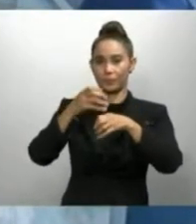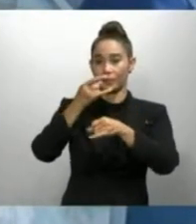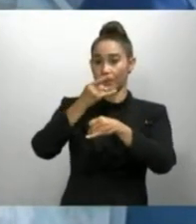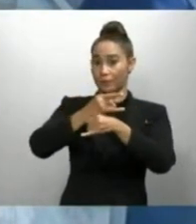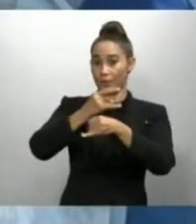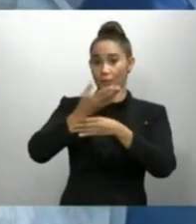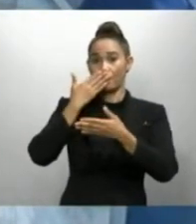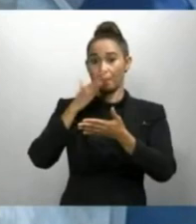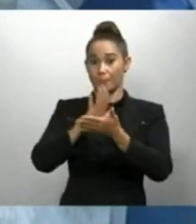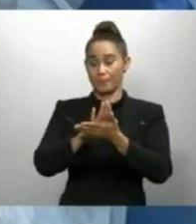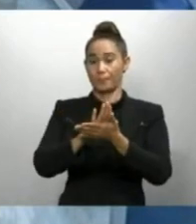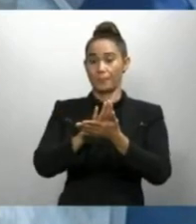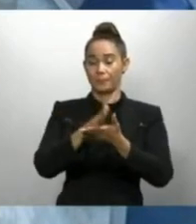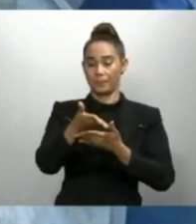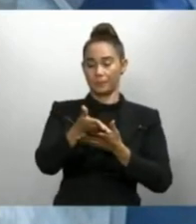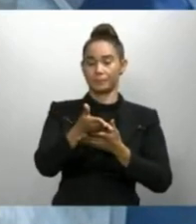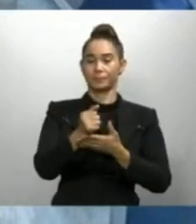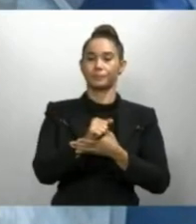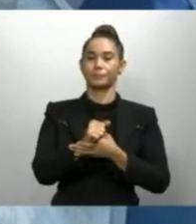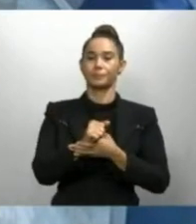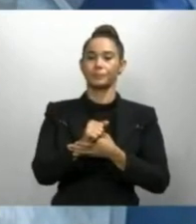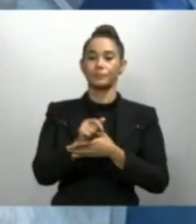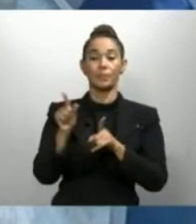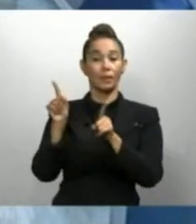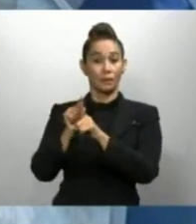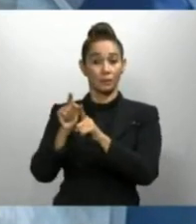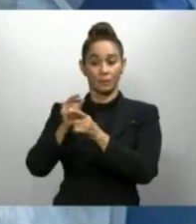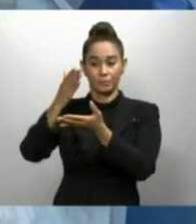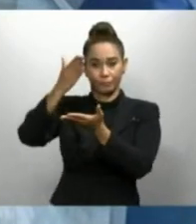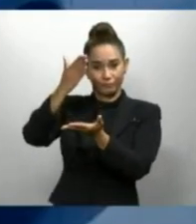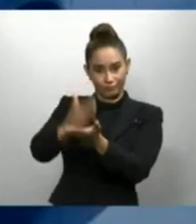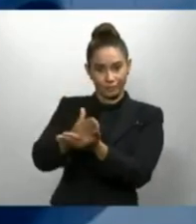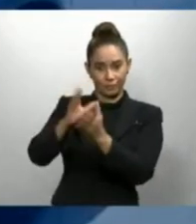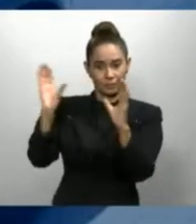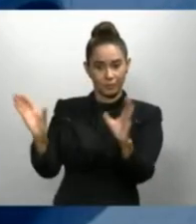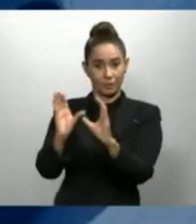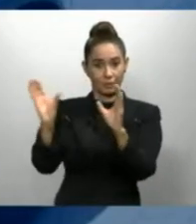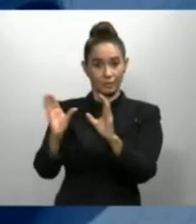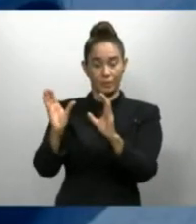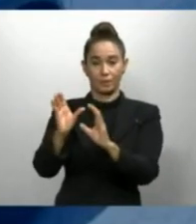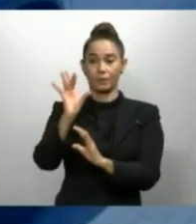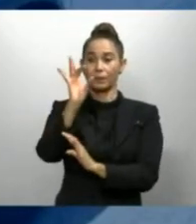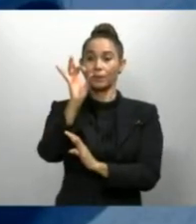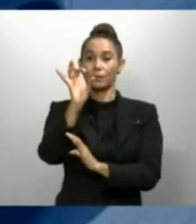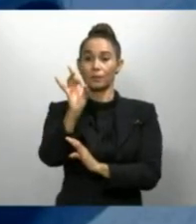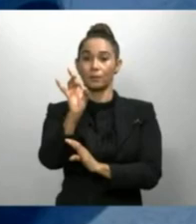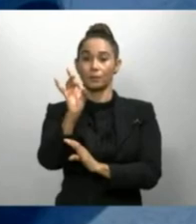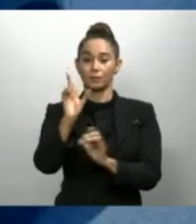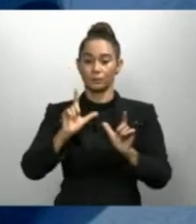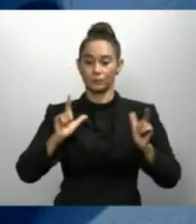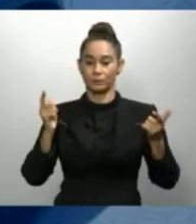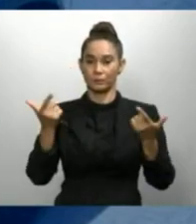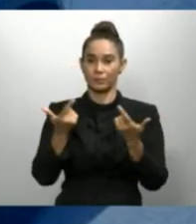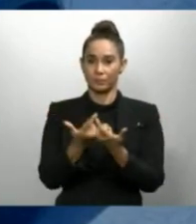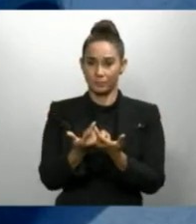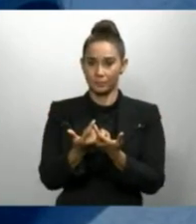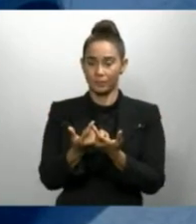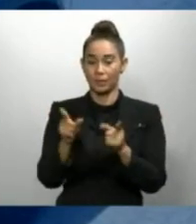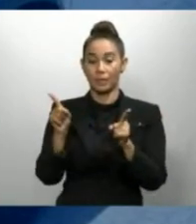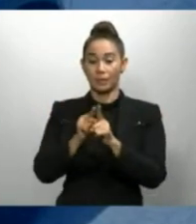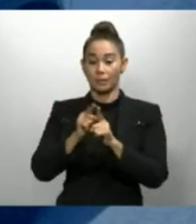nacional. Se han suspendido actividades comerciales en 8 establecimientos. Se han